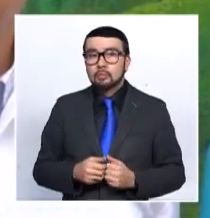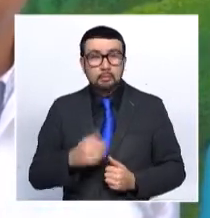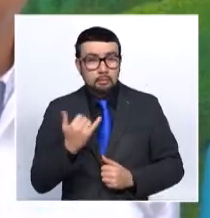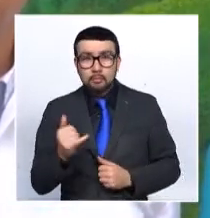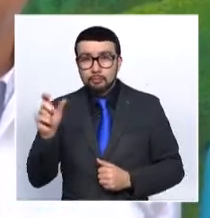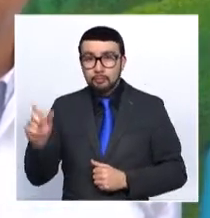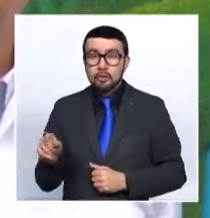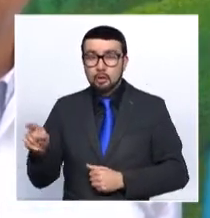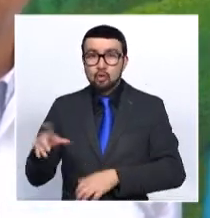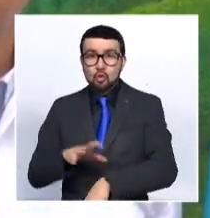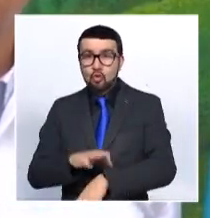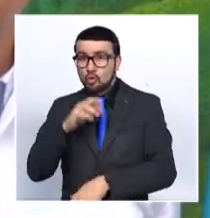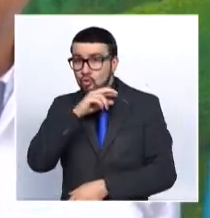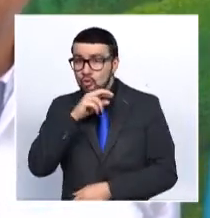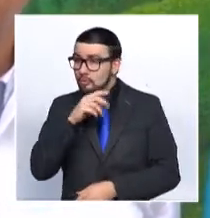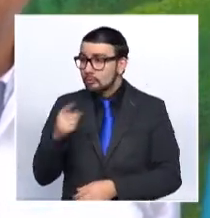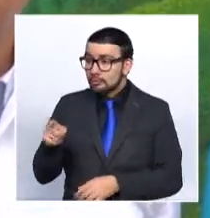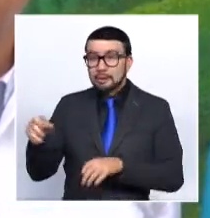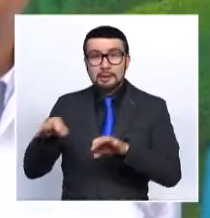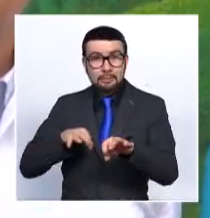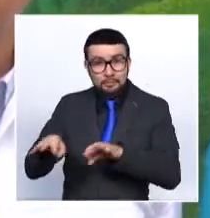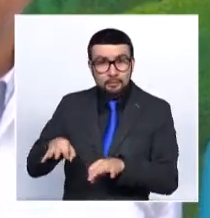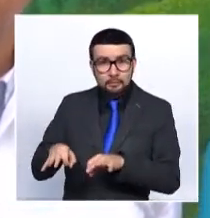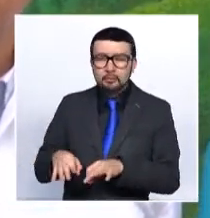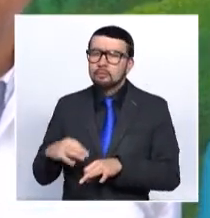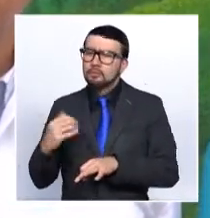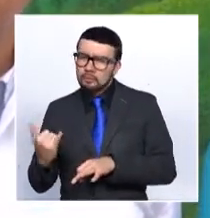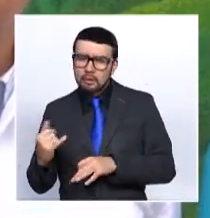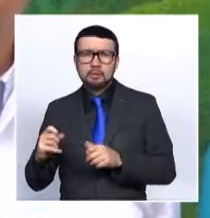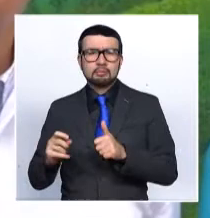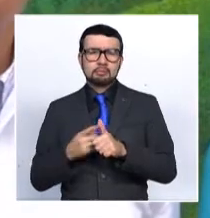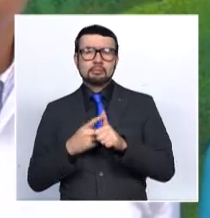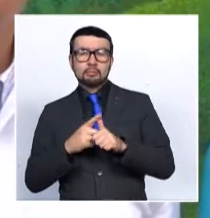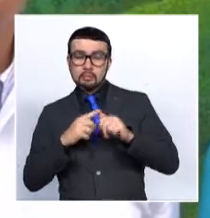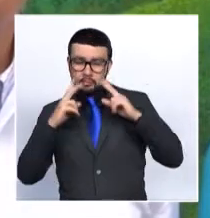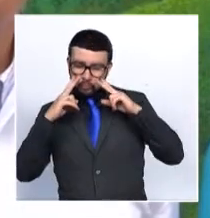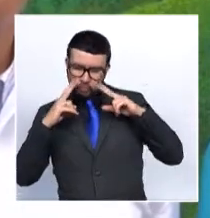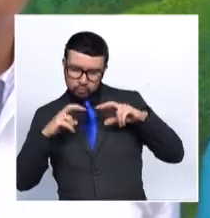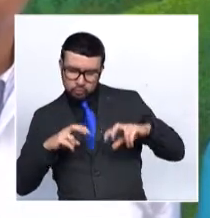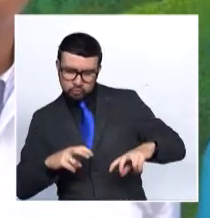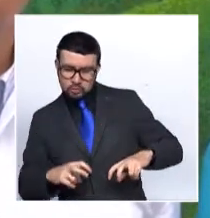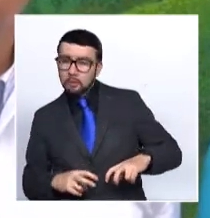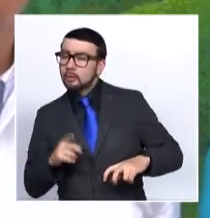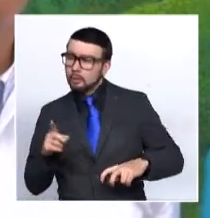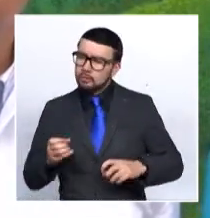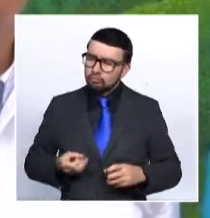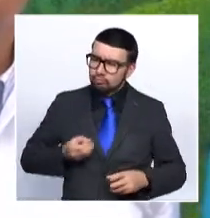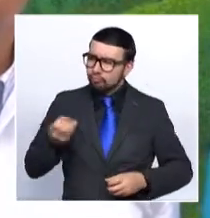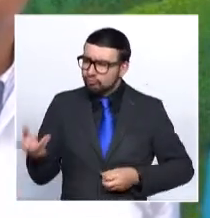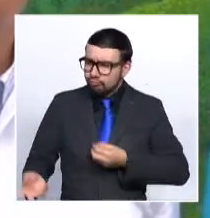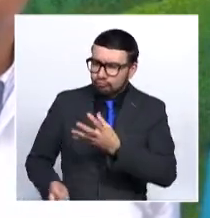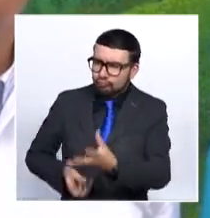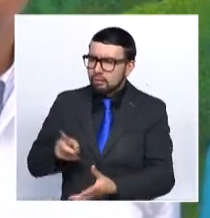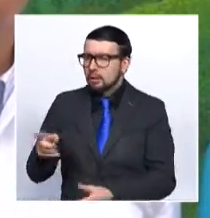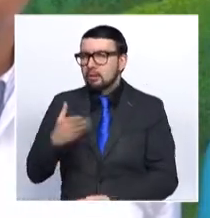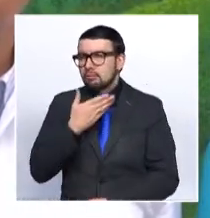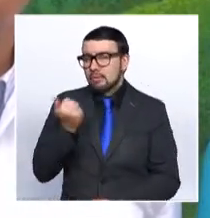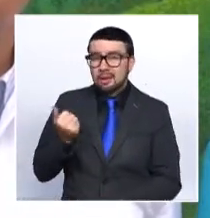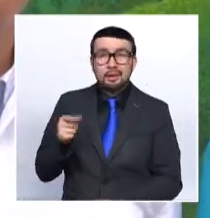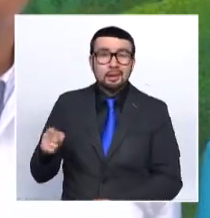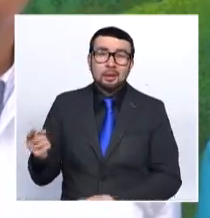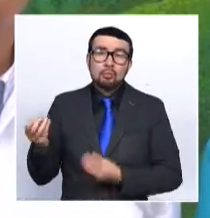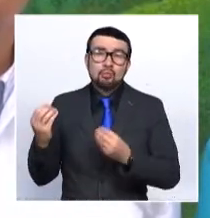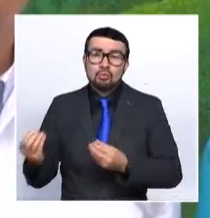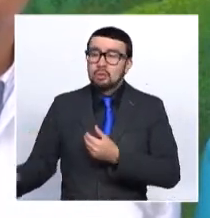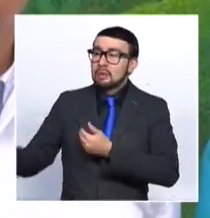doctor Rojas, obviamente que hay que tener un sustrato para que el paciente mejore en sus diferentes condiciones. El dolor es la principal